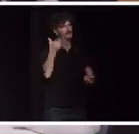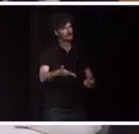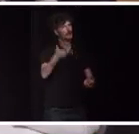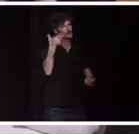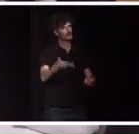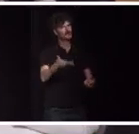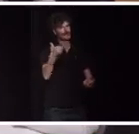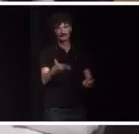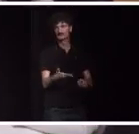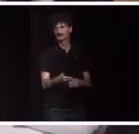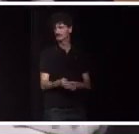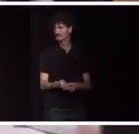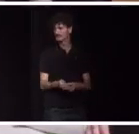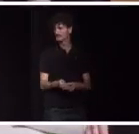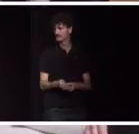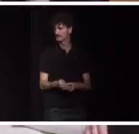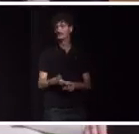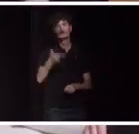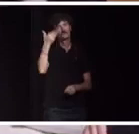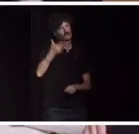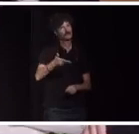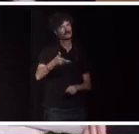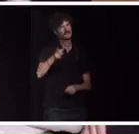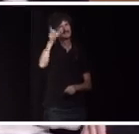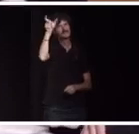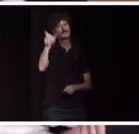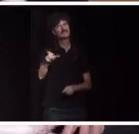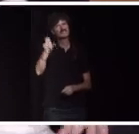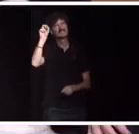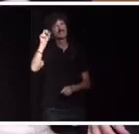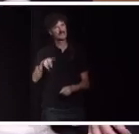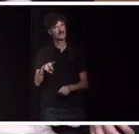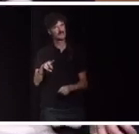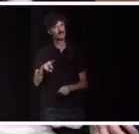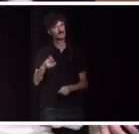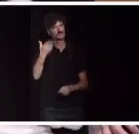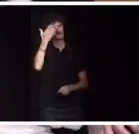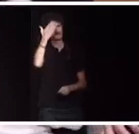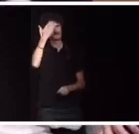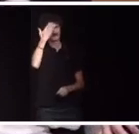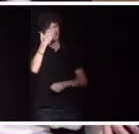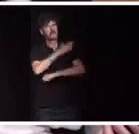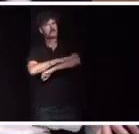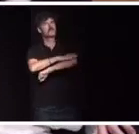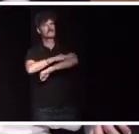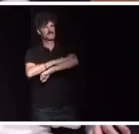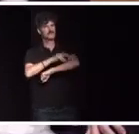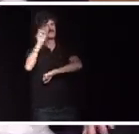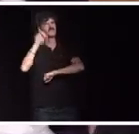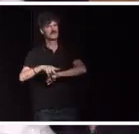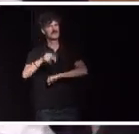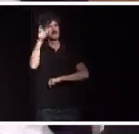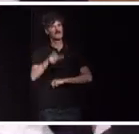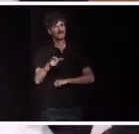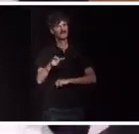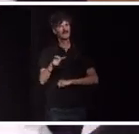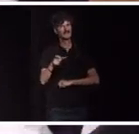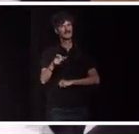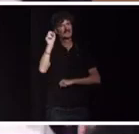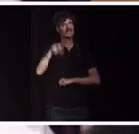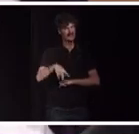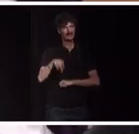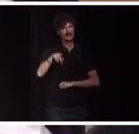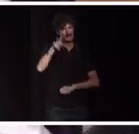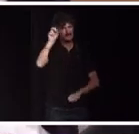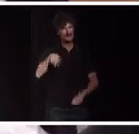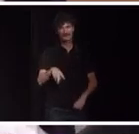que importa quién esté al frente de un ministerio, qué persona esté al frente de un